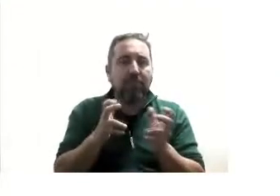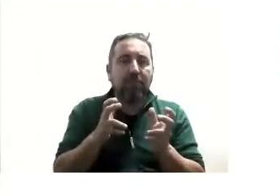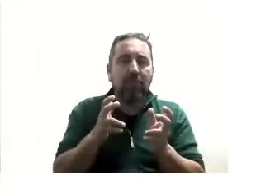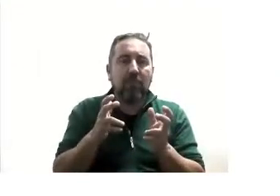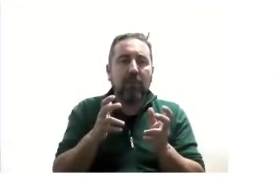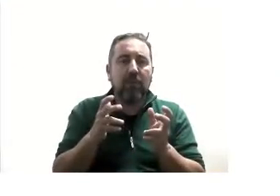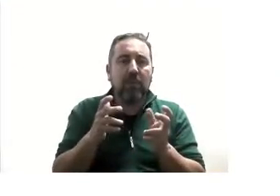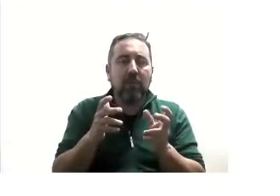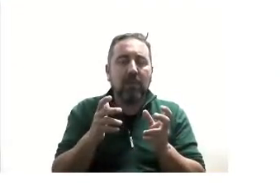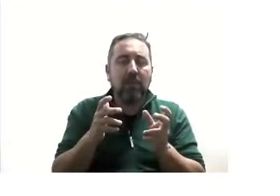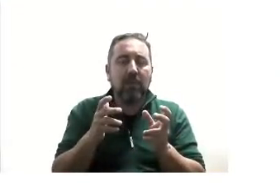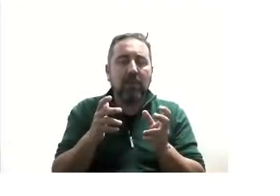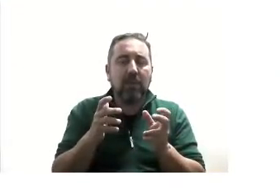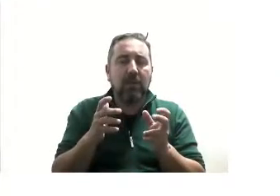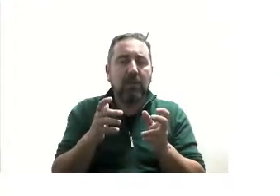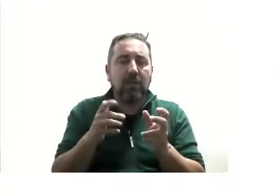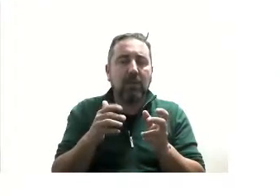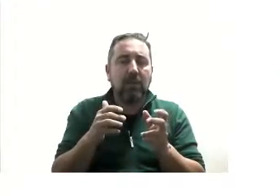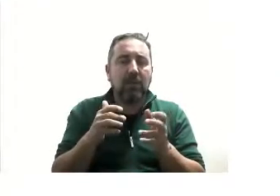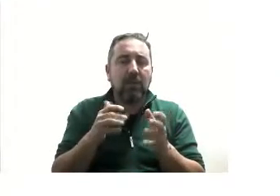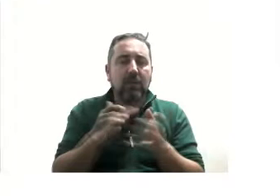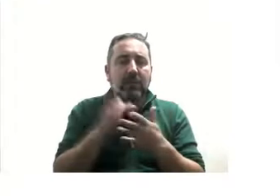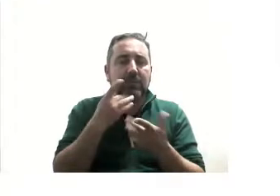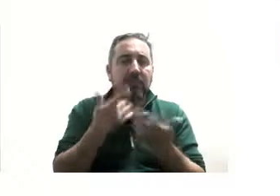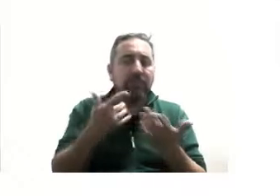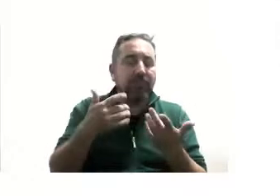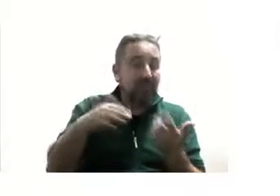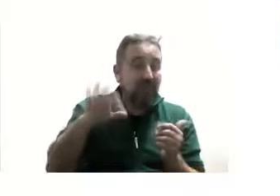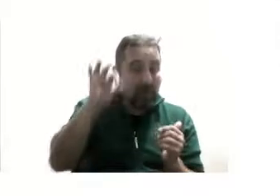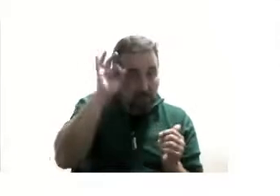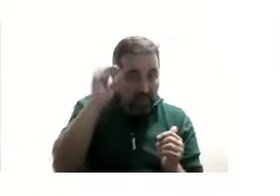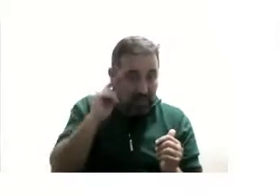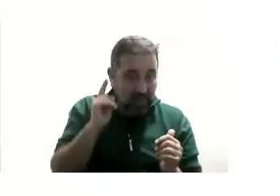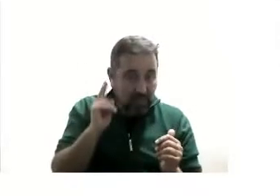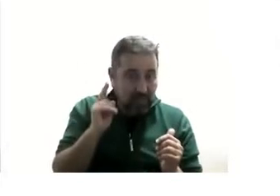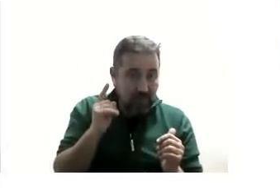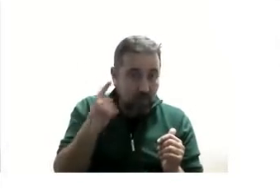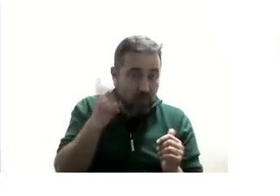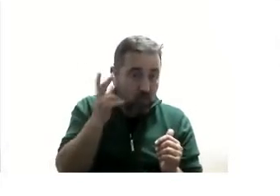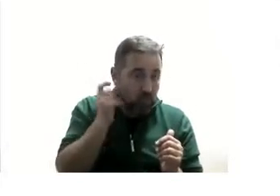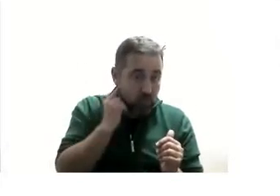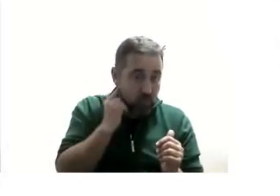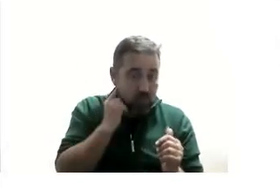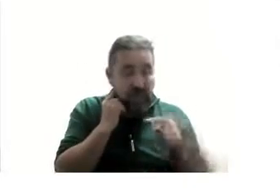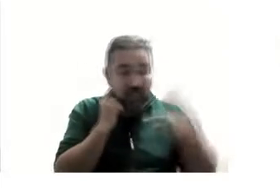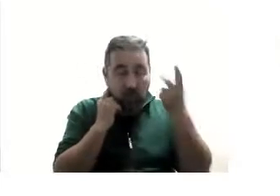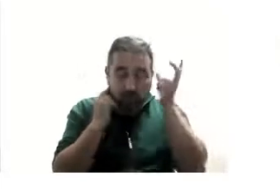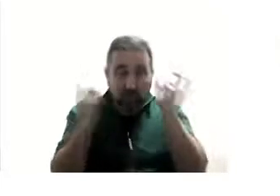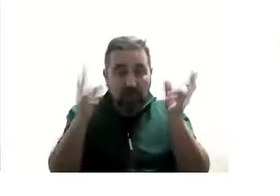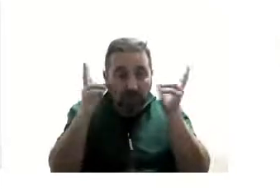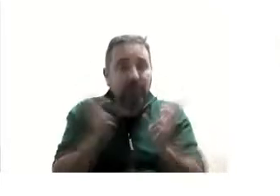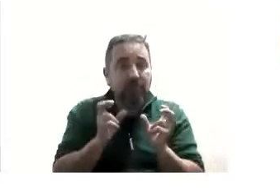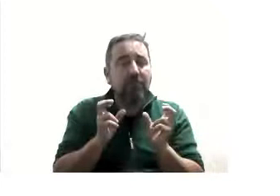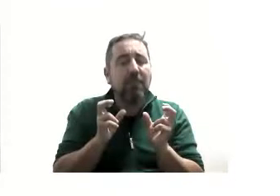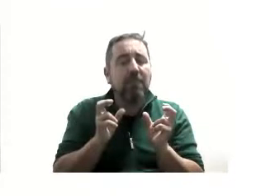integrar lo que se recibe con un implante de un oído y un implante en el otro. En este